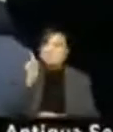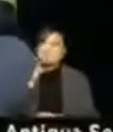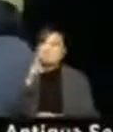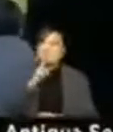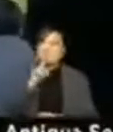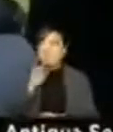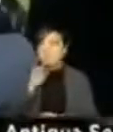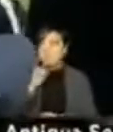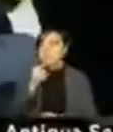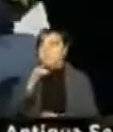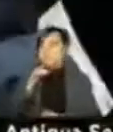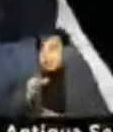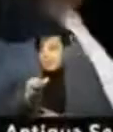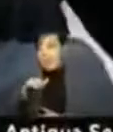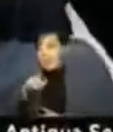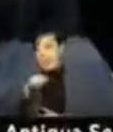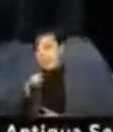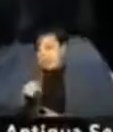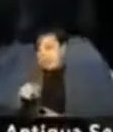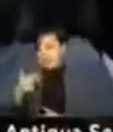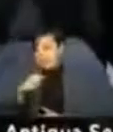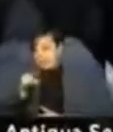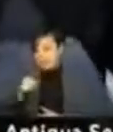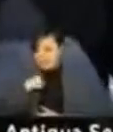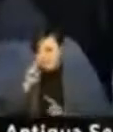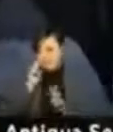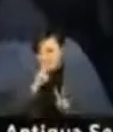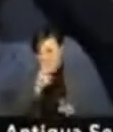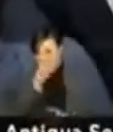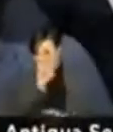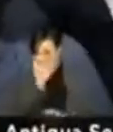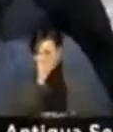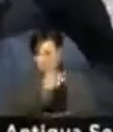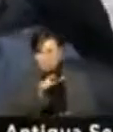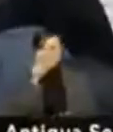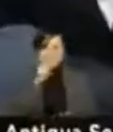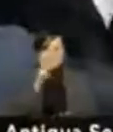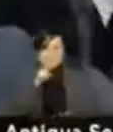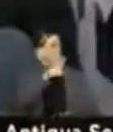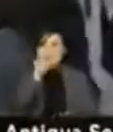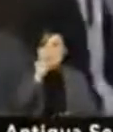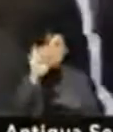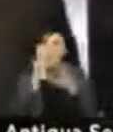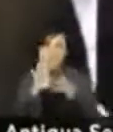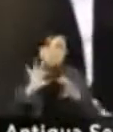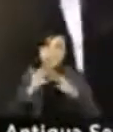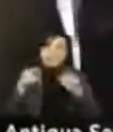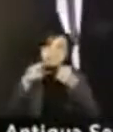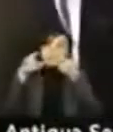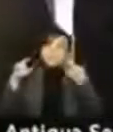niveles. Yo, de veras, el peligro de ruptura no lo veo. Es decir,